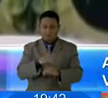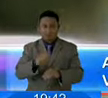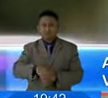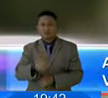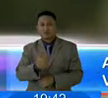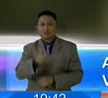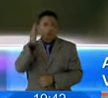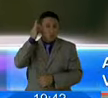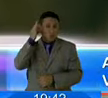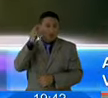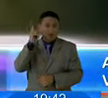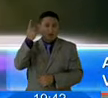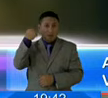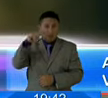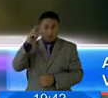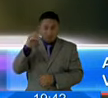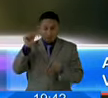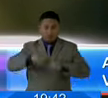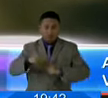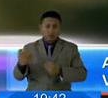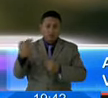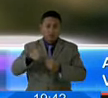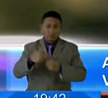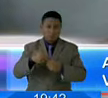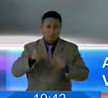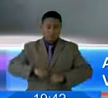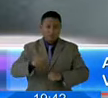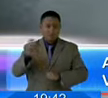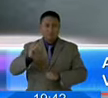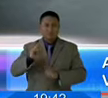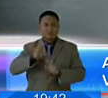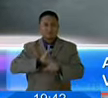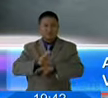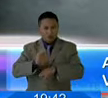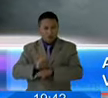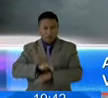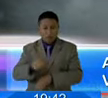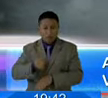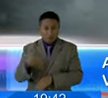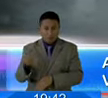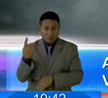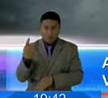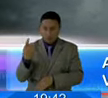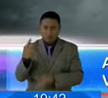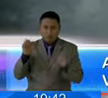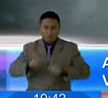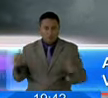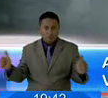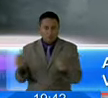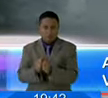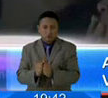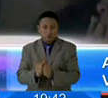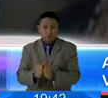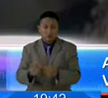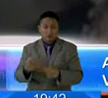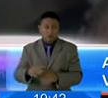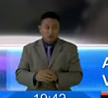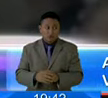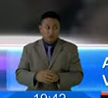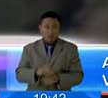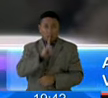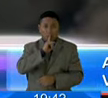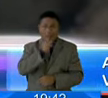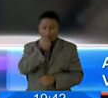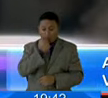otras miles de mujeres que necesitan ser escuchadas, que necesitan saber que no están solas y que no tienen por qué ser un número más en